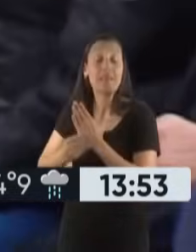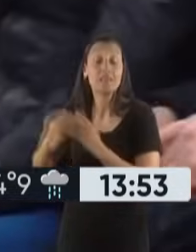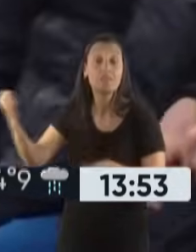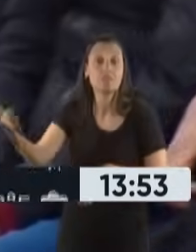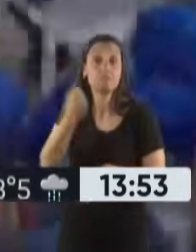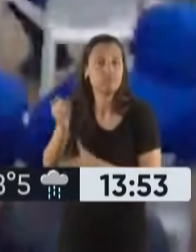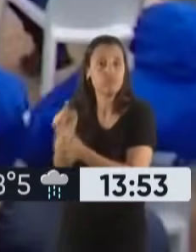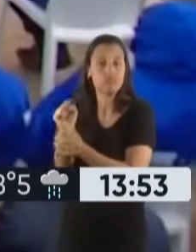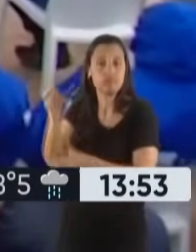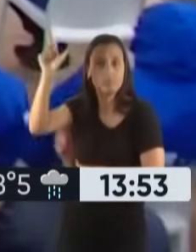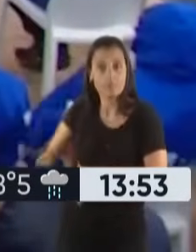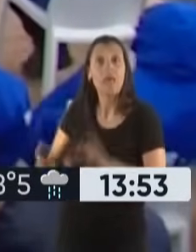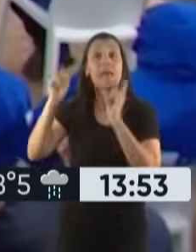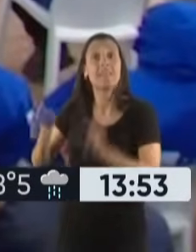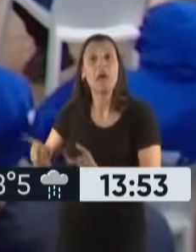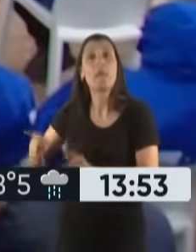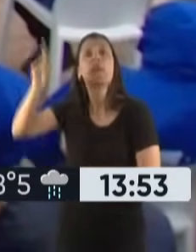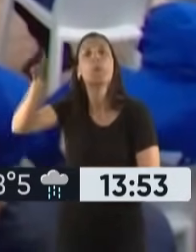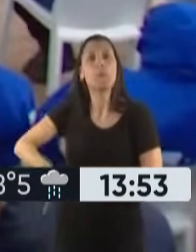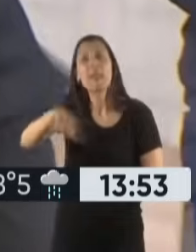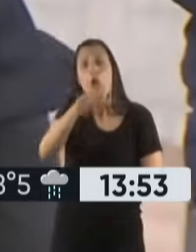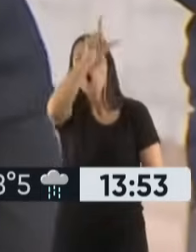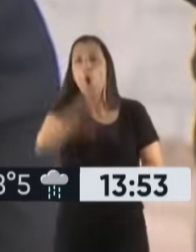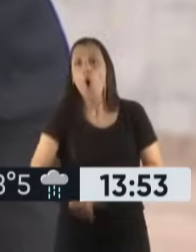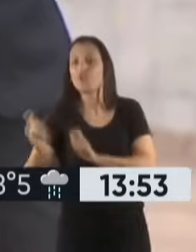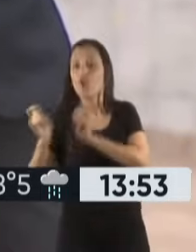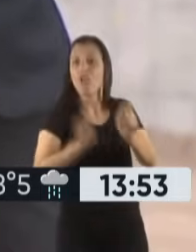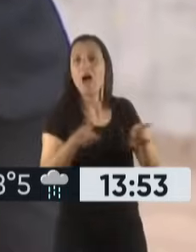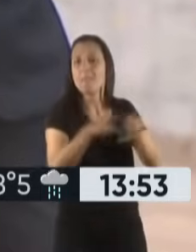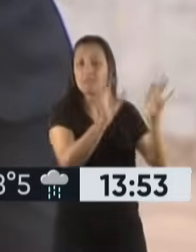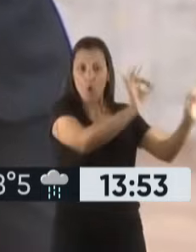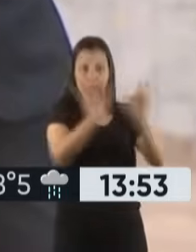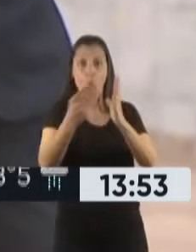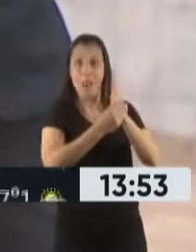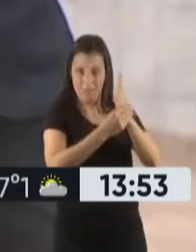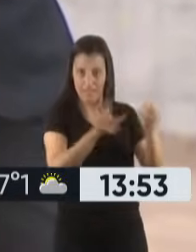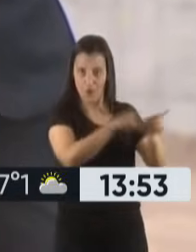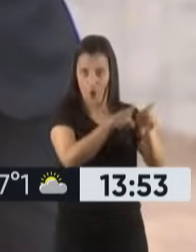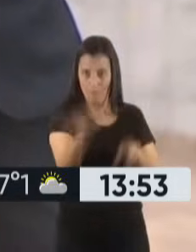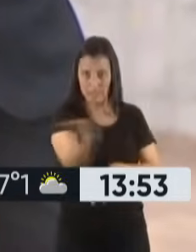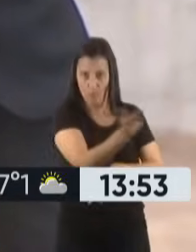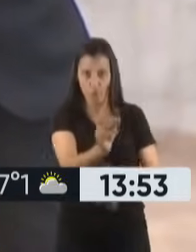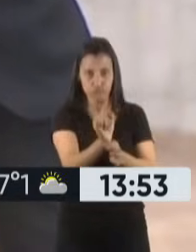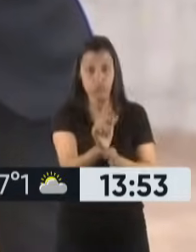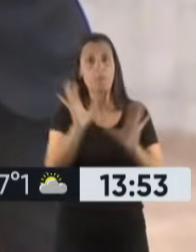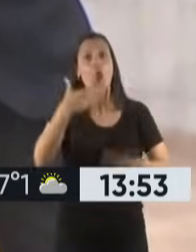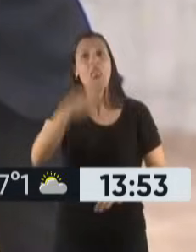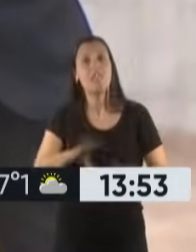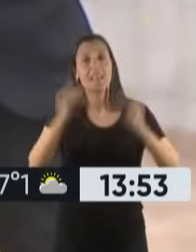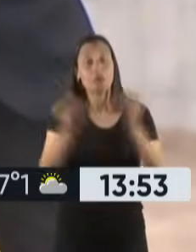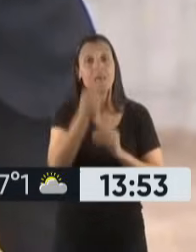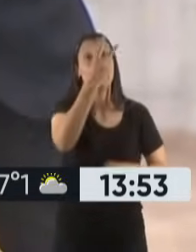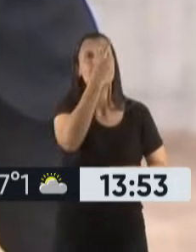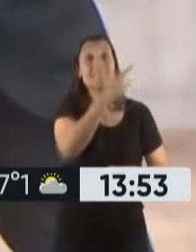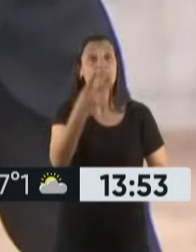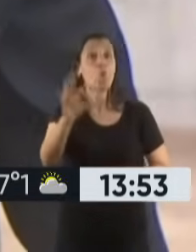a su segundo como sucesor, que es tan buen ministro como él. Pero la realidad, Jorge, es que llevamos